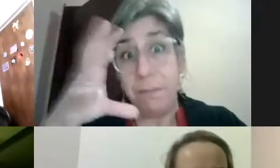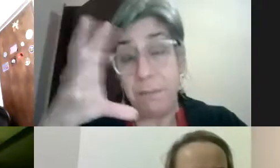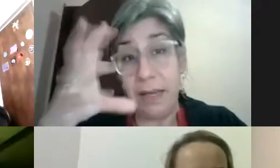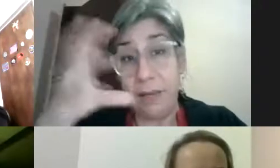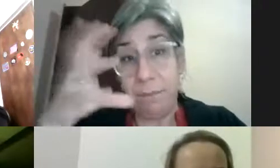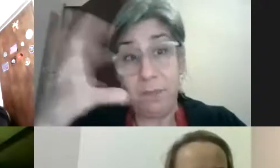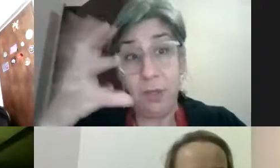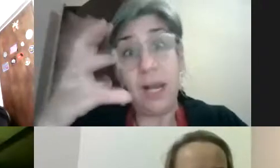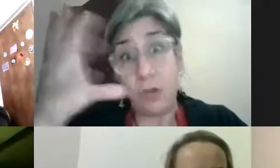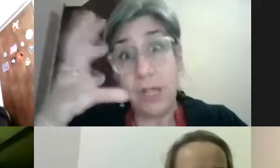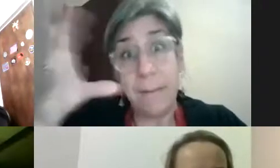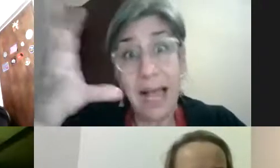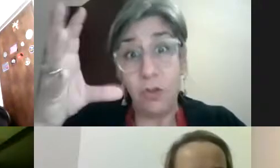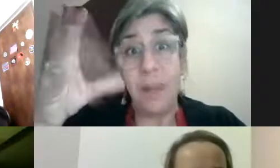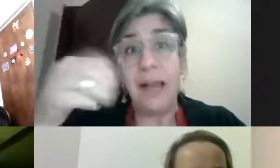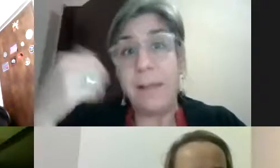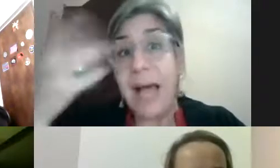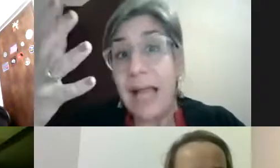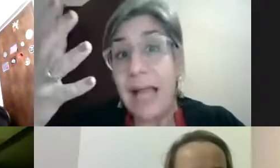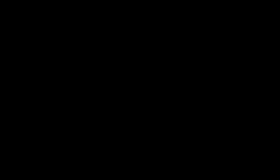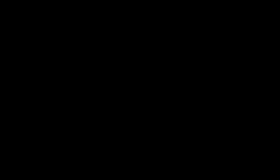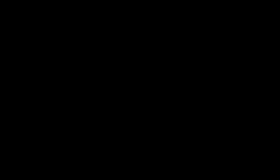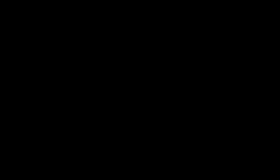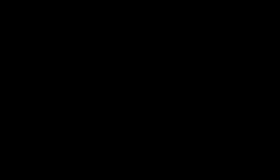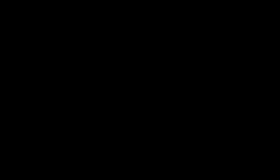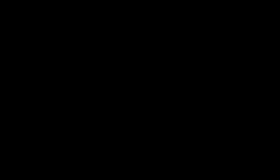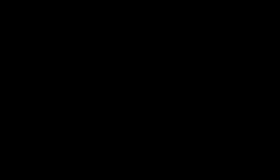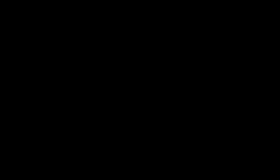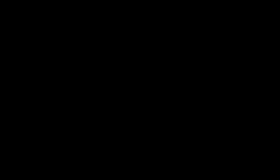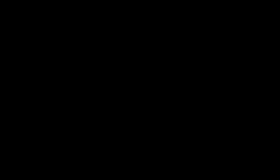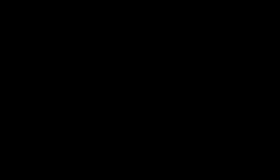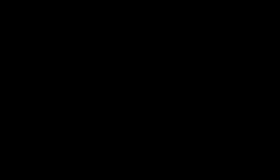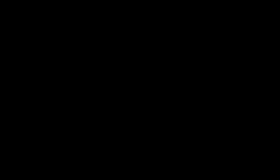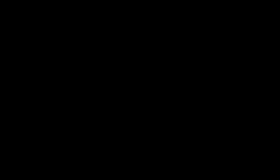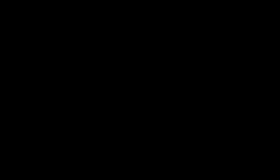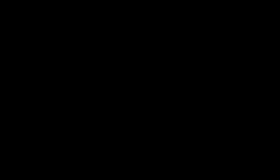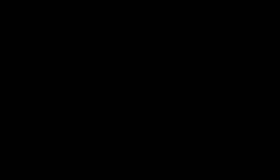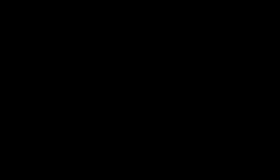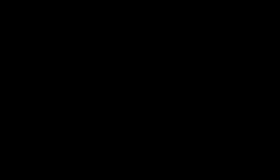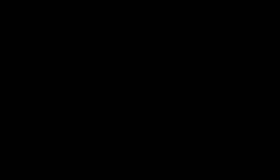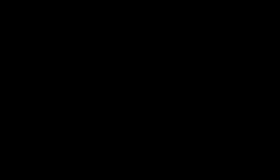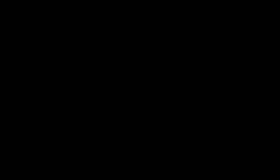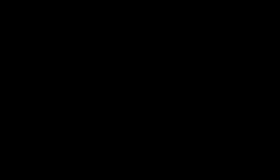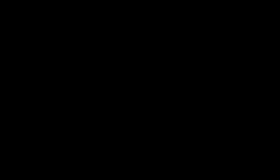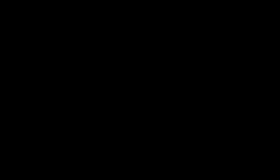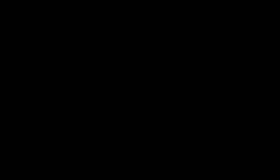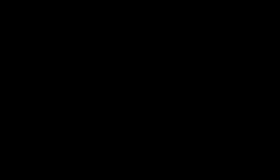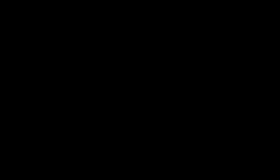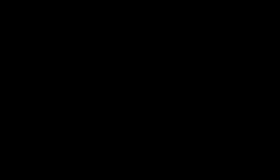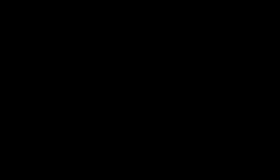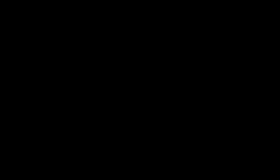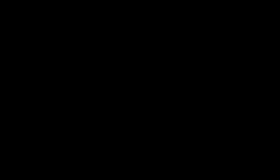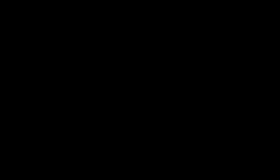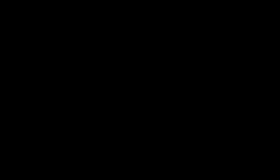haga las cosas mal, tomarla mal y todo eso. Entonces, hay una aplicación, o sea, es para que se difunda, no